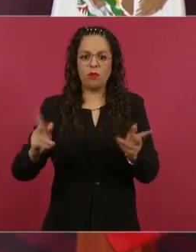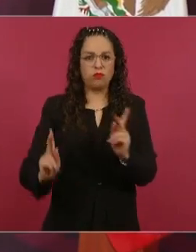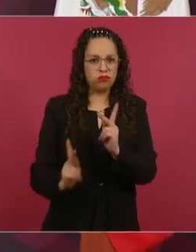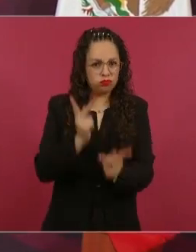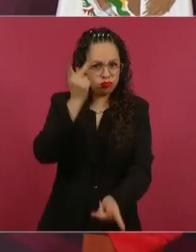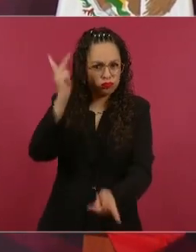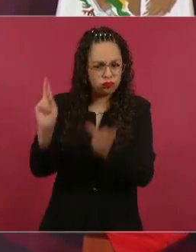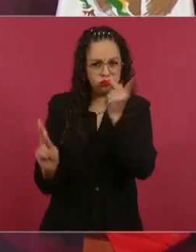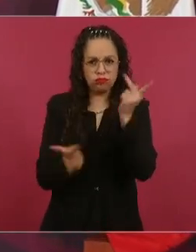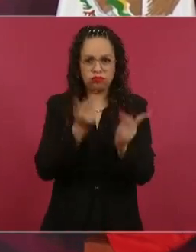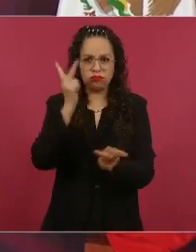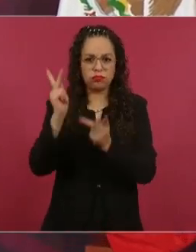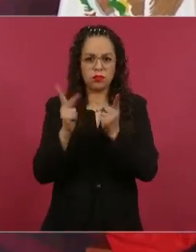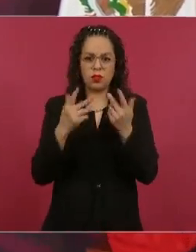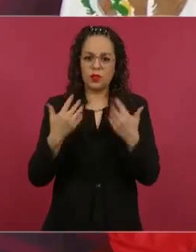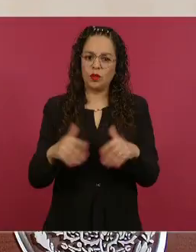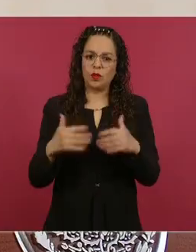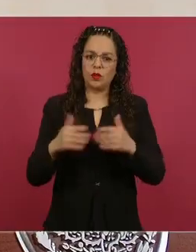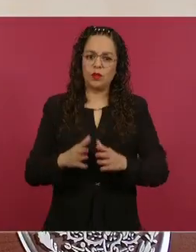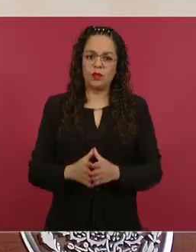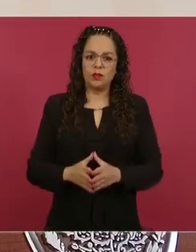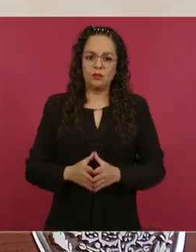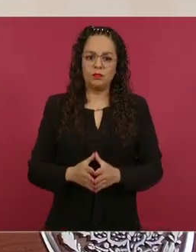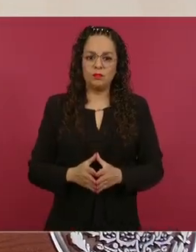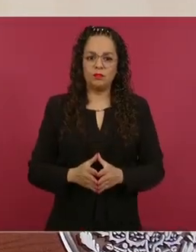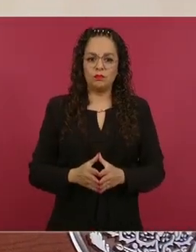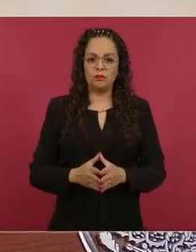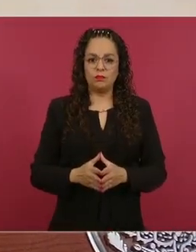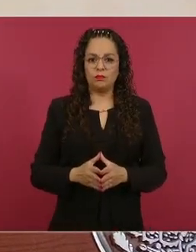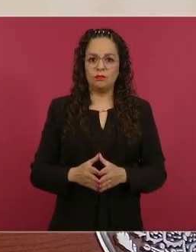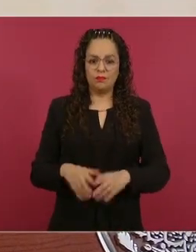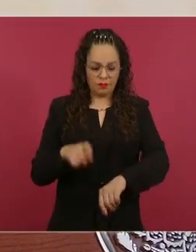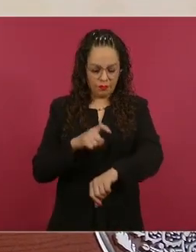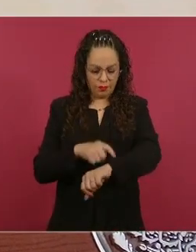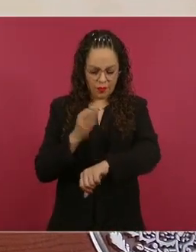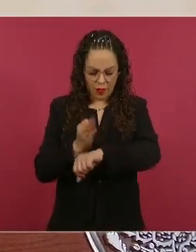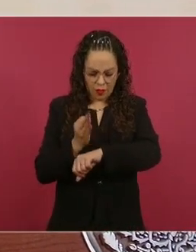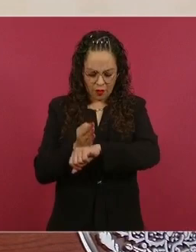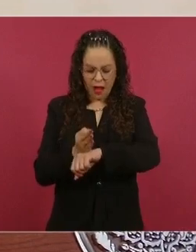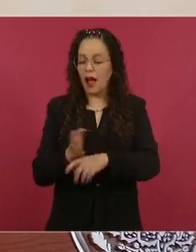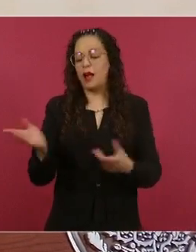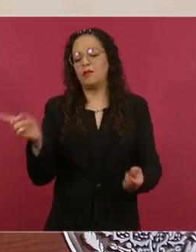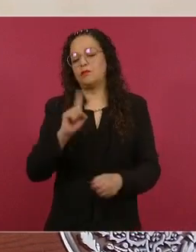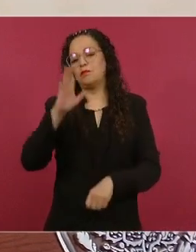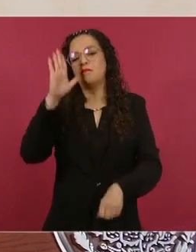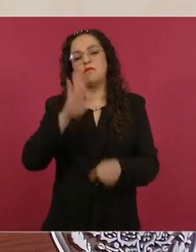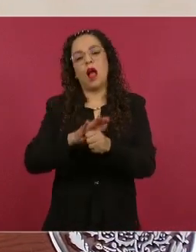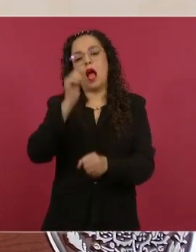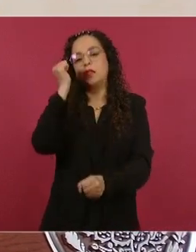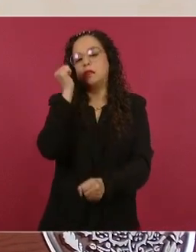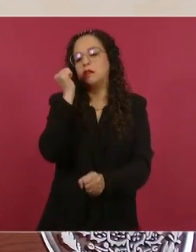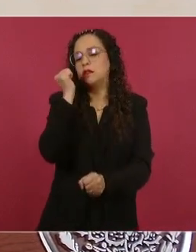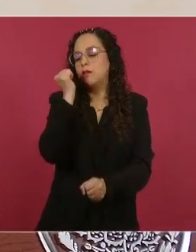hora, no, más temprano, vienen las camionetas,